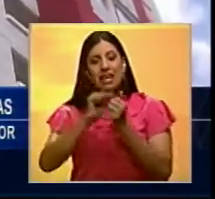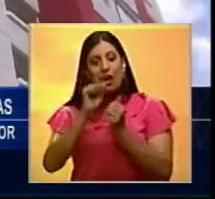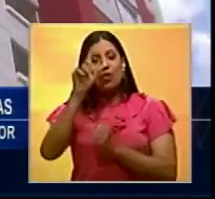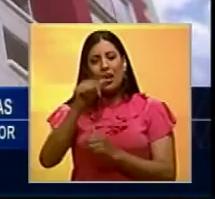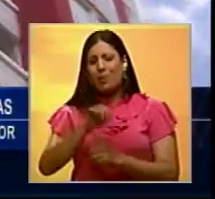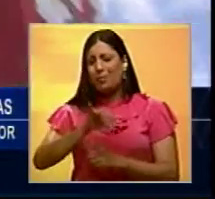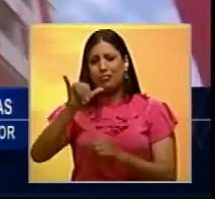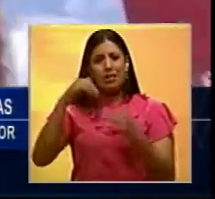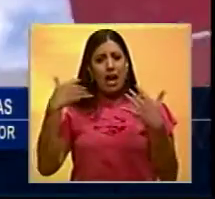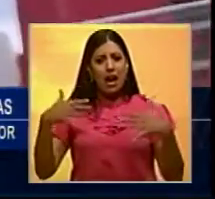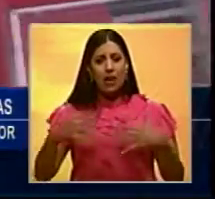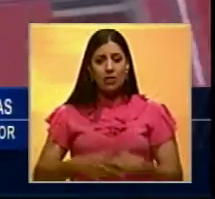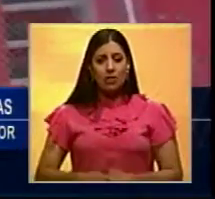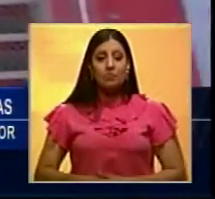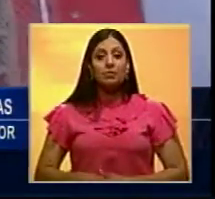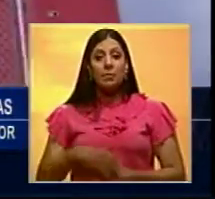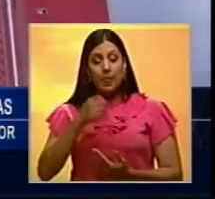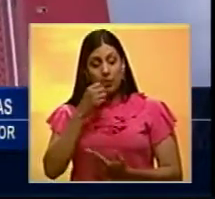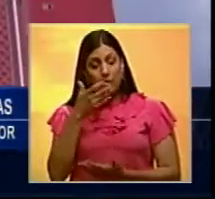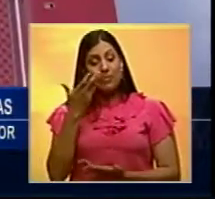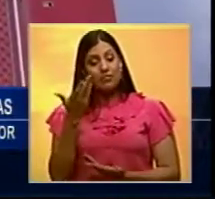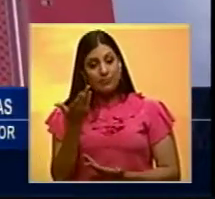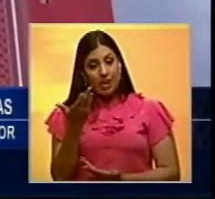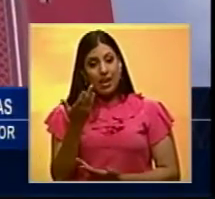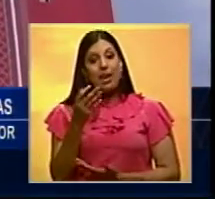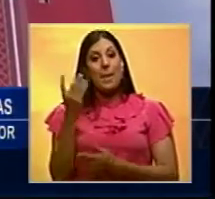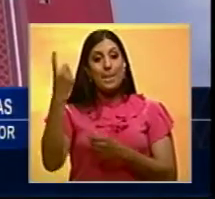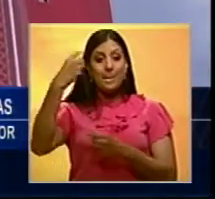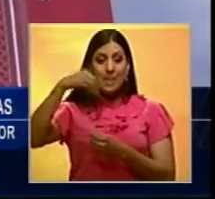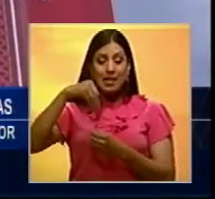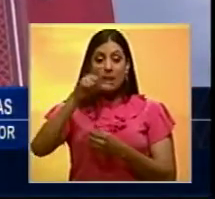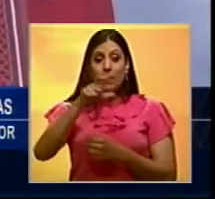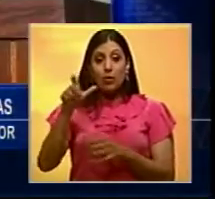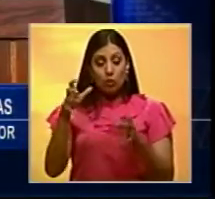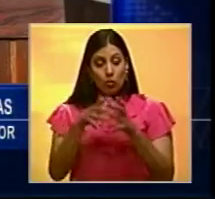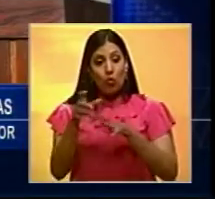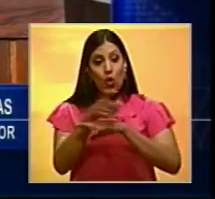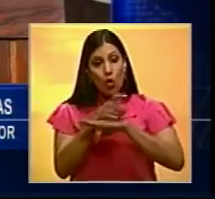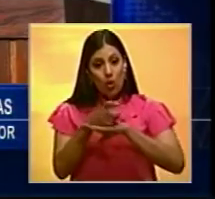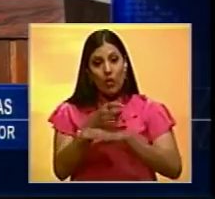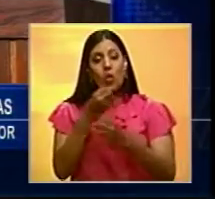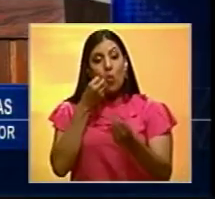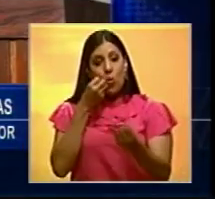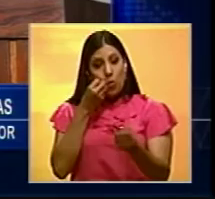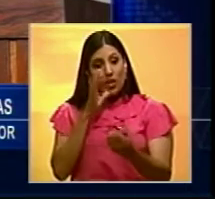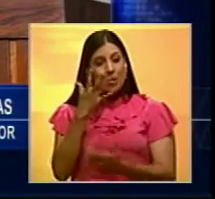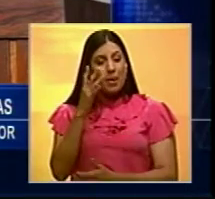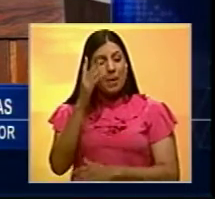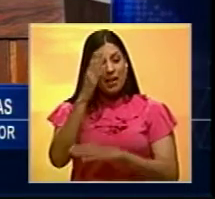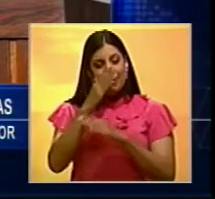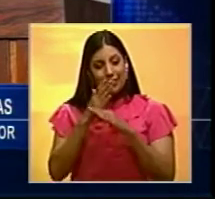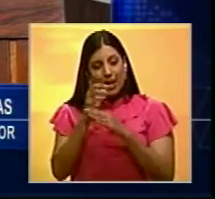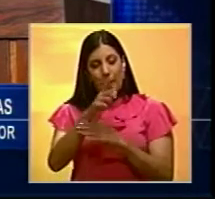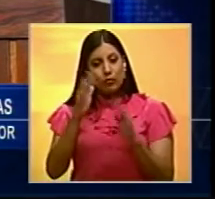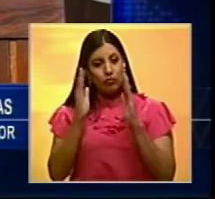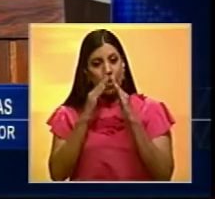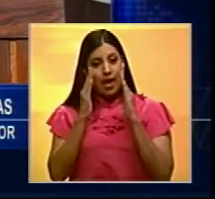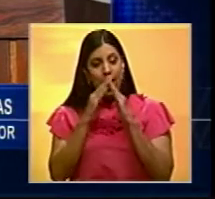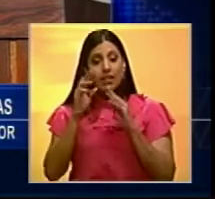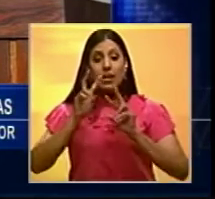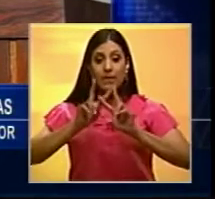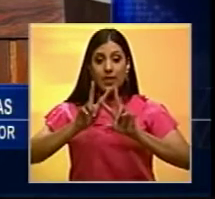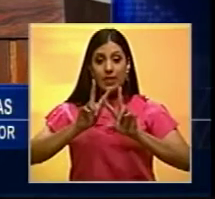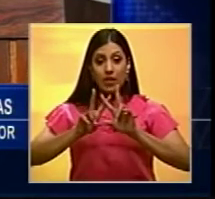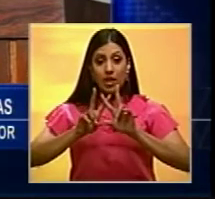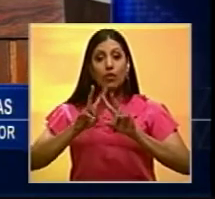niveles insostenibles. González Contreras agregó que voceros del propio gobierno han señalado que más de la mitad de las viviendas de la Gran Misión